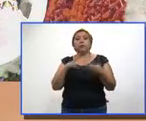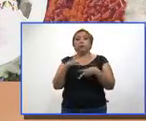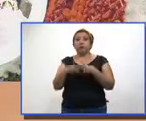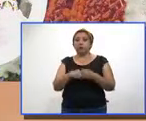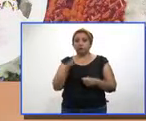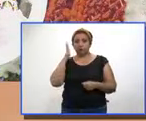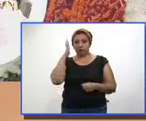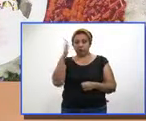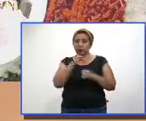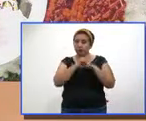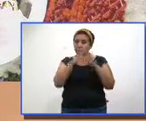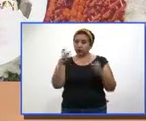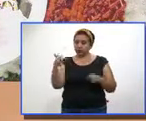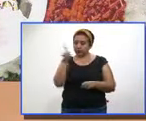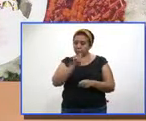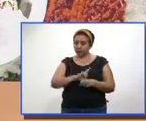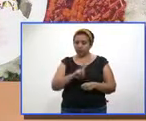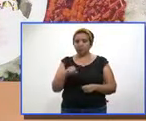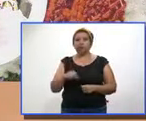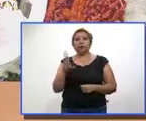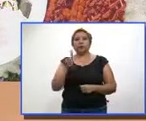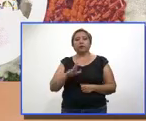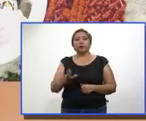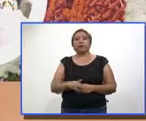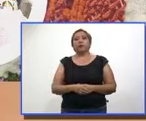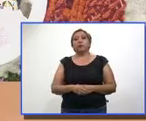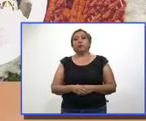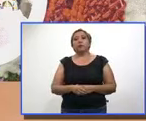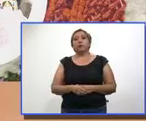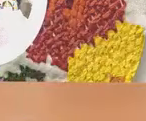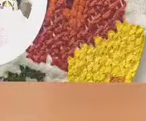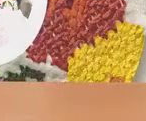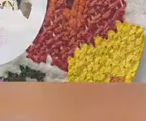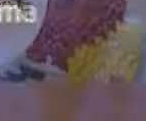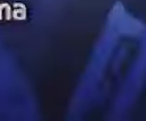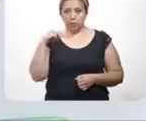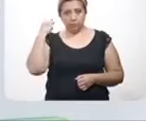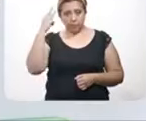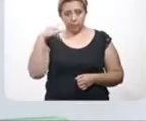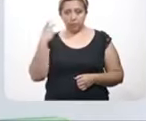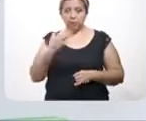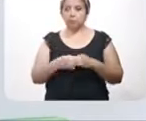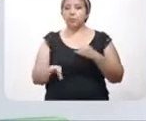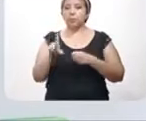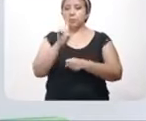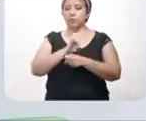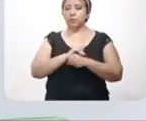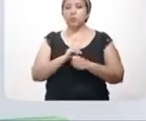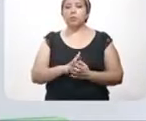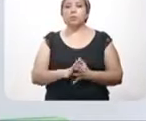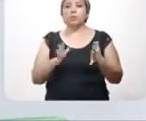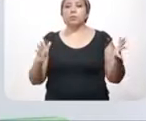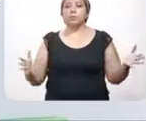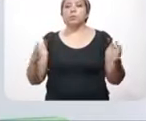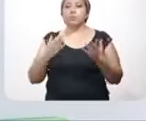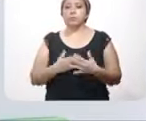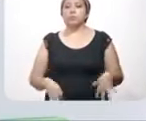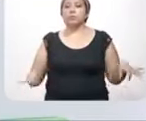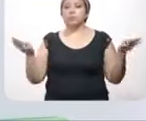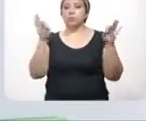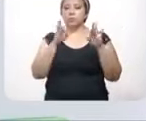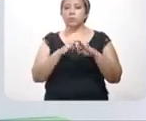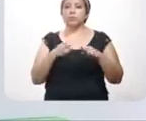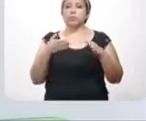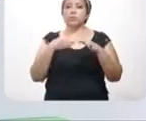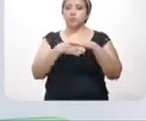vamos directo al parte médico de este segundo día de la semana. En los últimos días se ha registrado un incremento importante